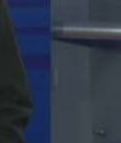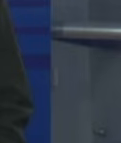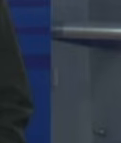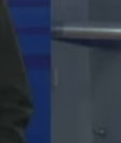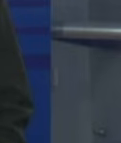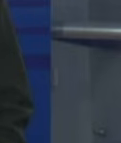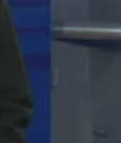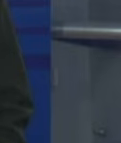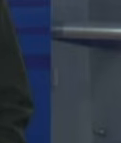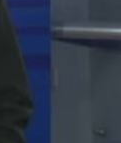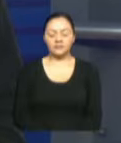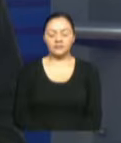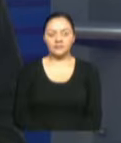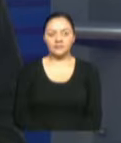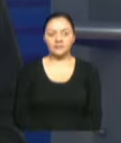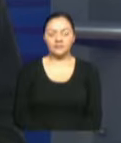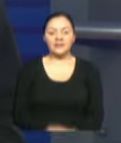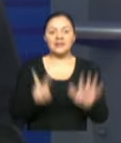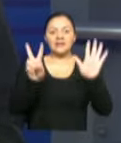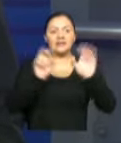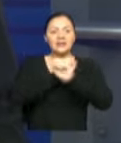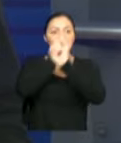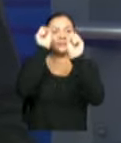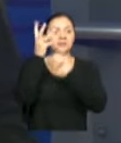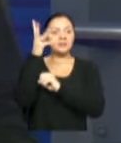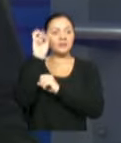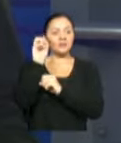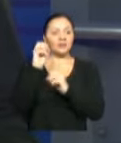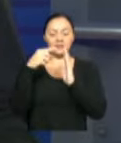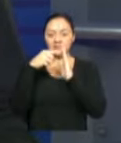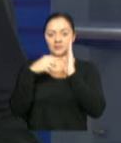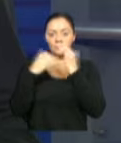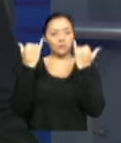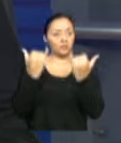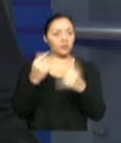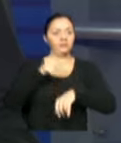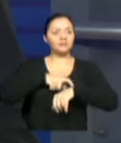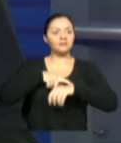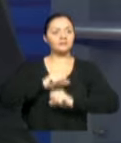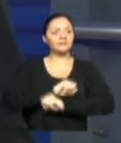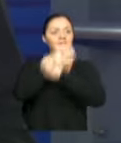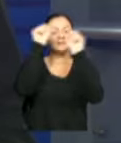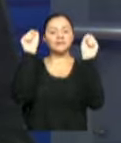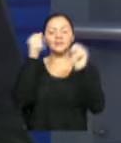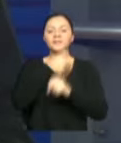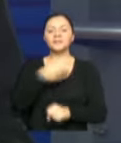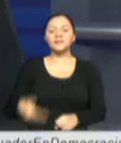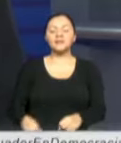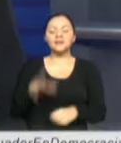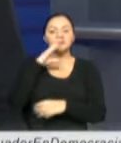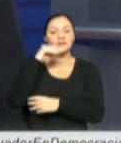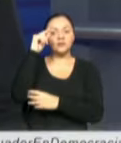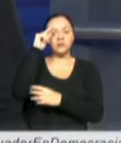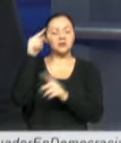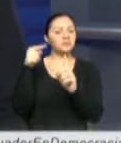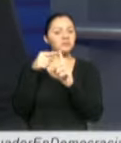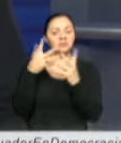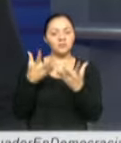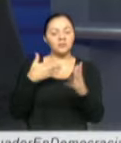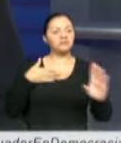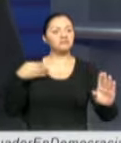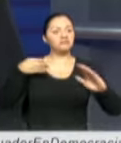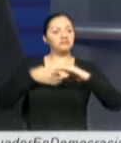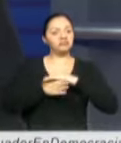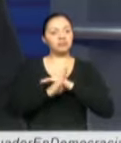7:40 de la mañana, nuevamente con ustedes. Hay importante información que se origina a esta hora del día. El presidente de la República, Rafael Correa